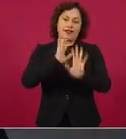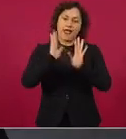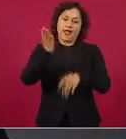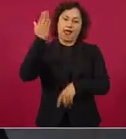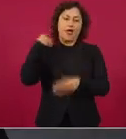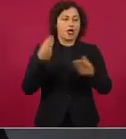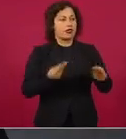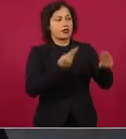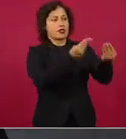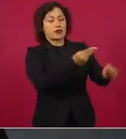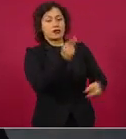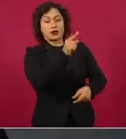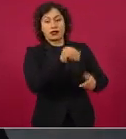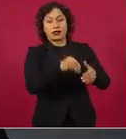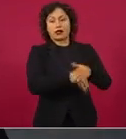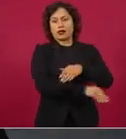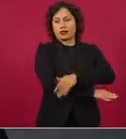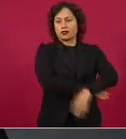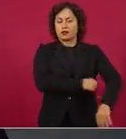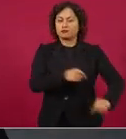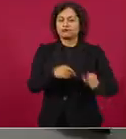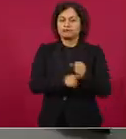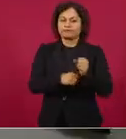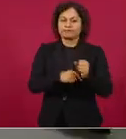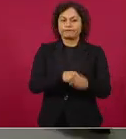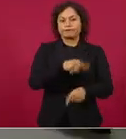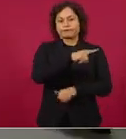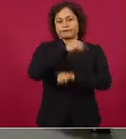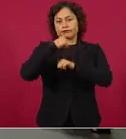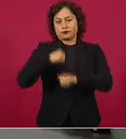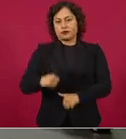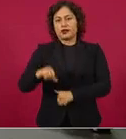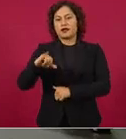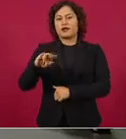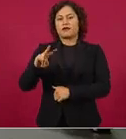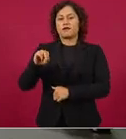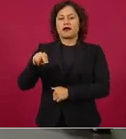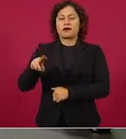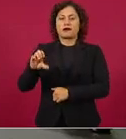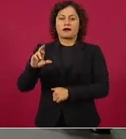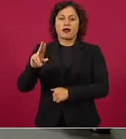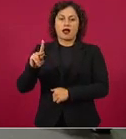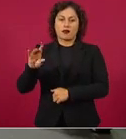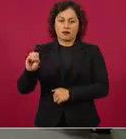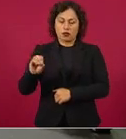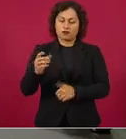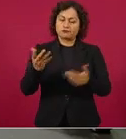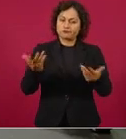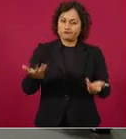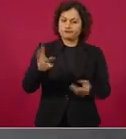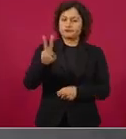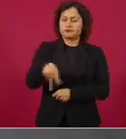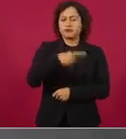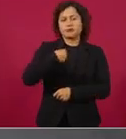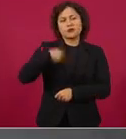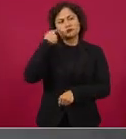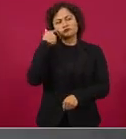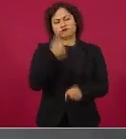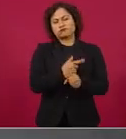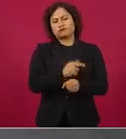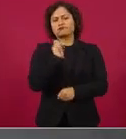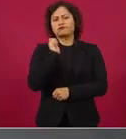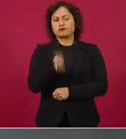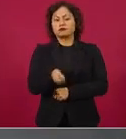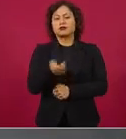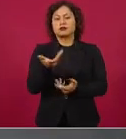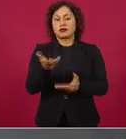manga en la Fiscalía a cargo de Iván Carpio. Evidentemente lo que más nos llama la atención, y nos han cancelado ya